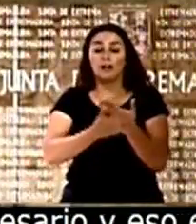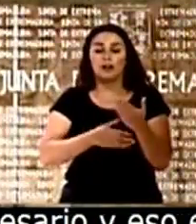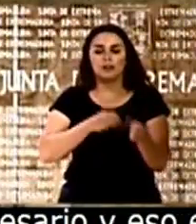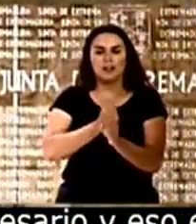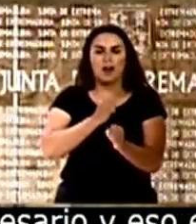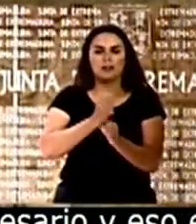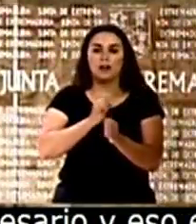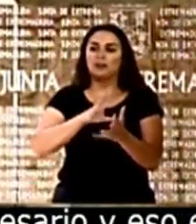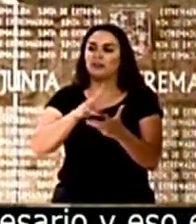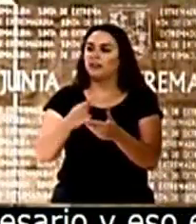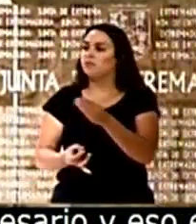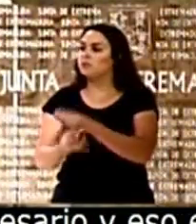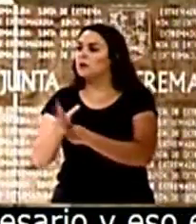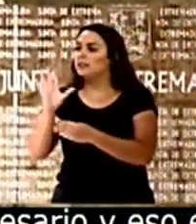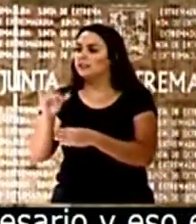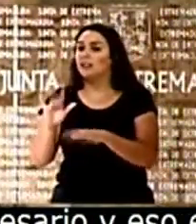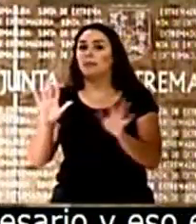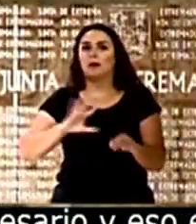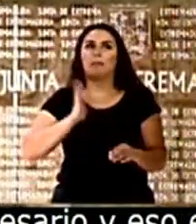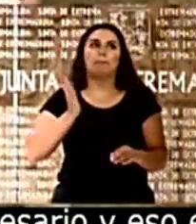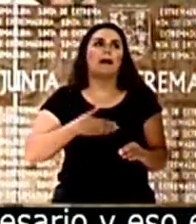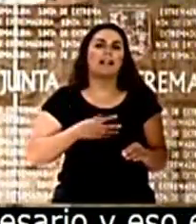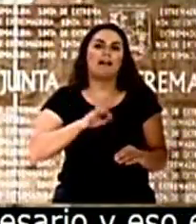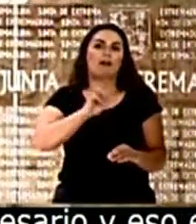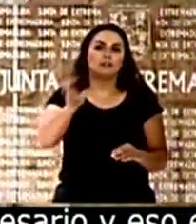una noticia, pero pueden salir mañana 7 más,